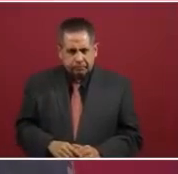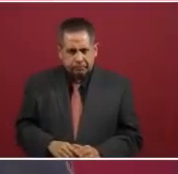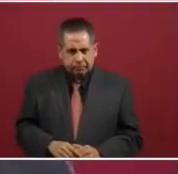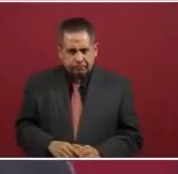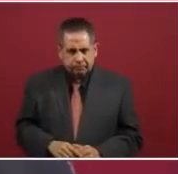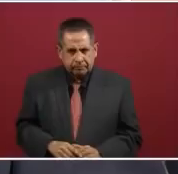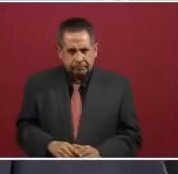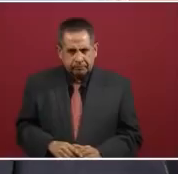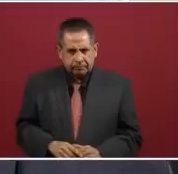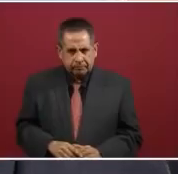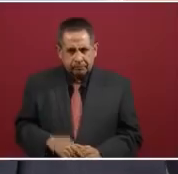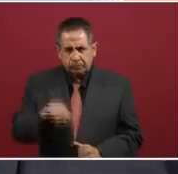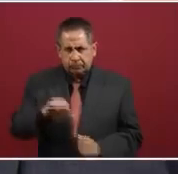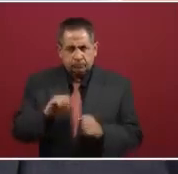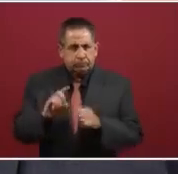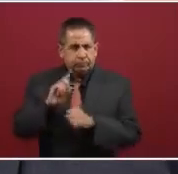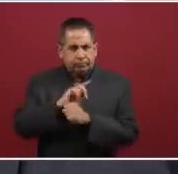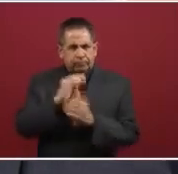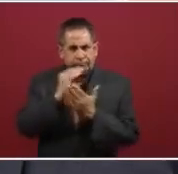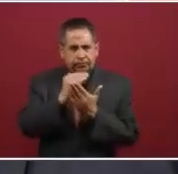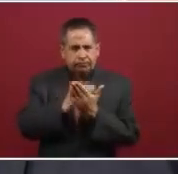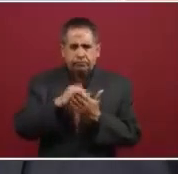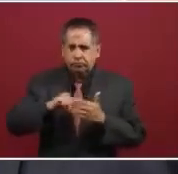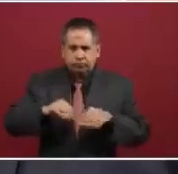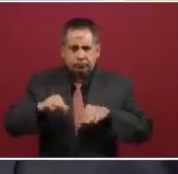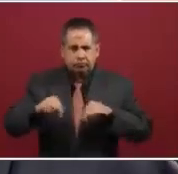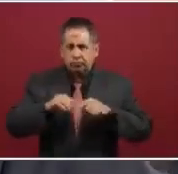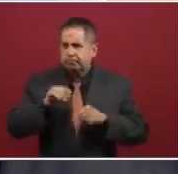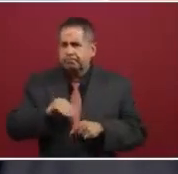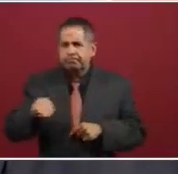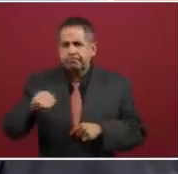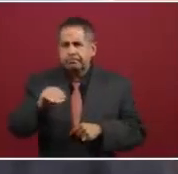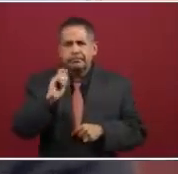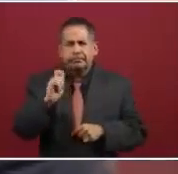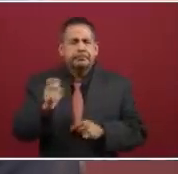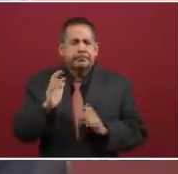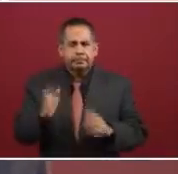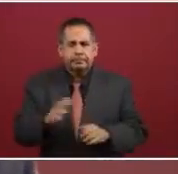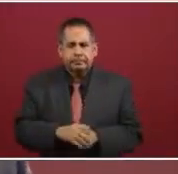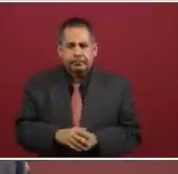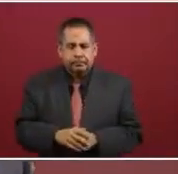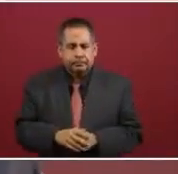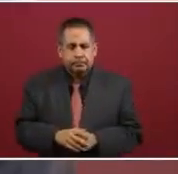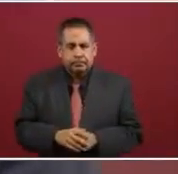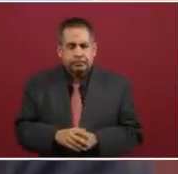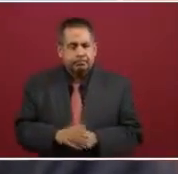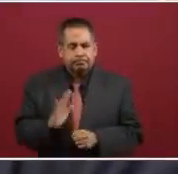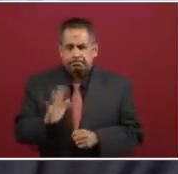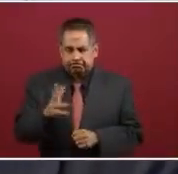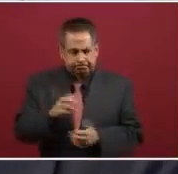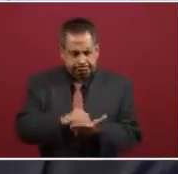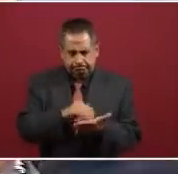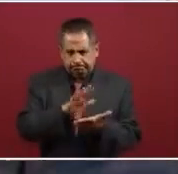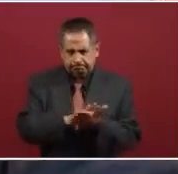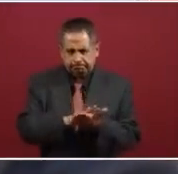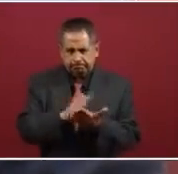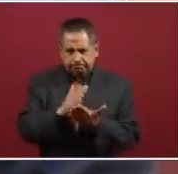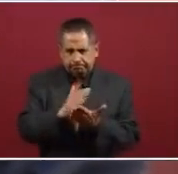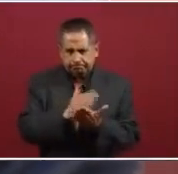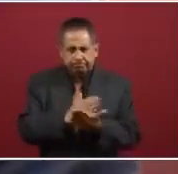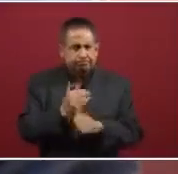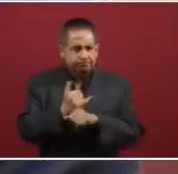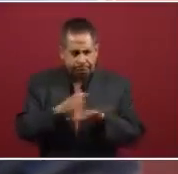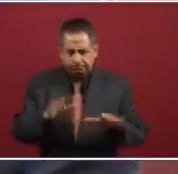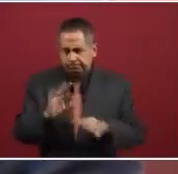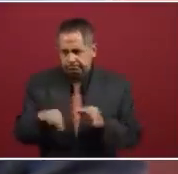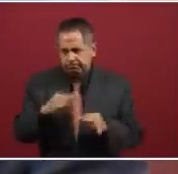lo de la agenda de hoy, se tiene ya el planteamiento hecho, ya se tiene la